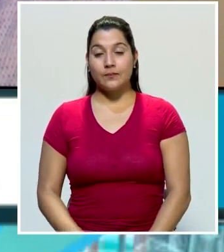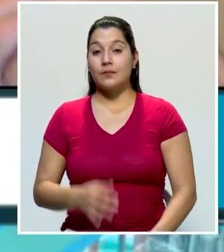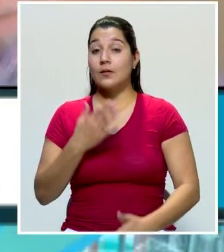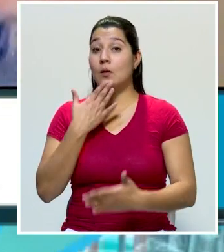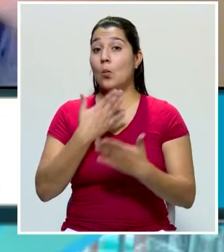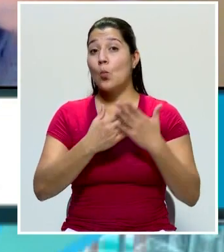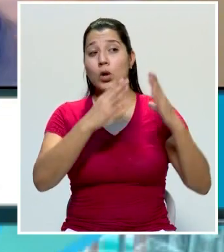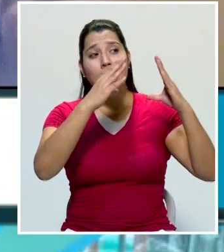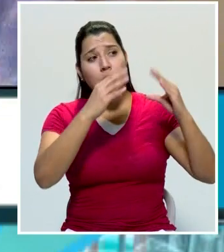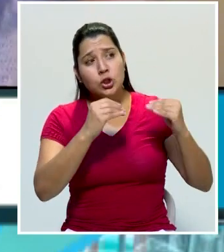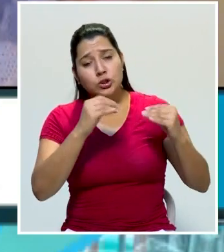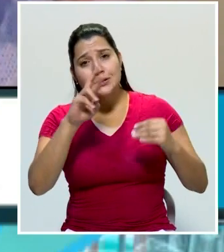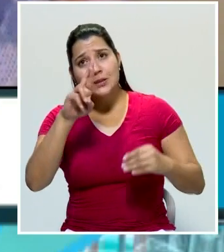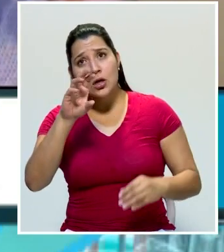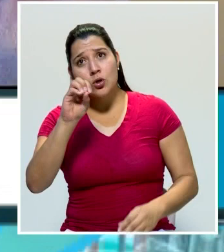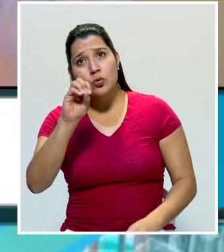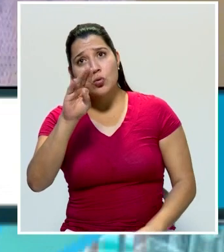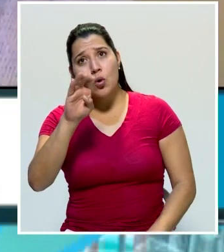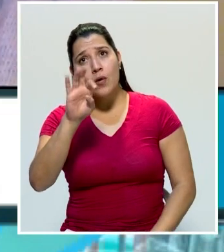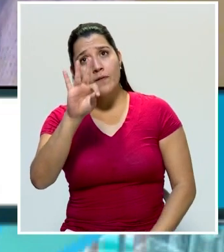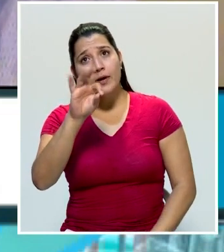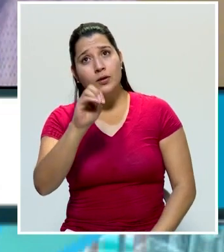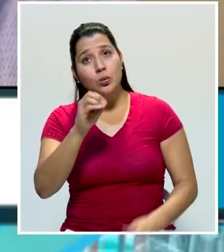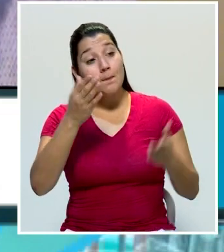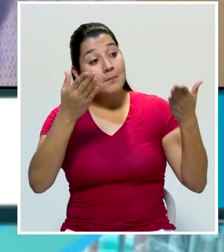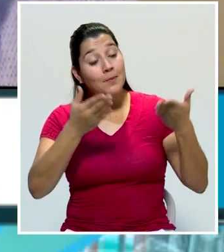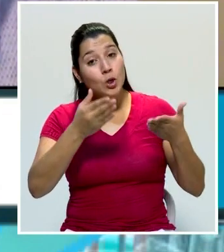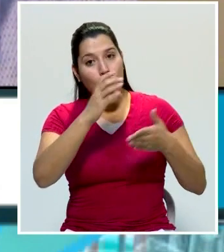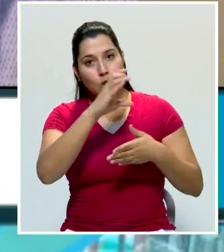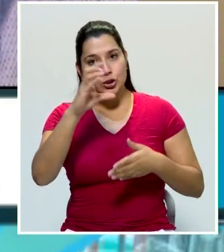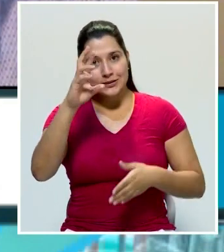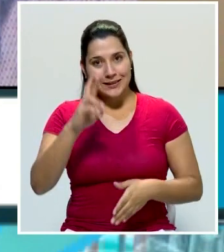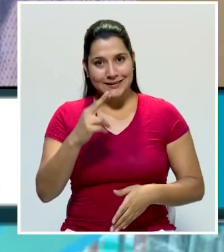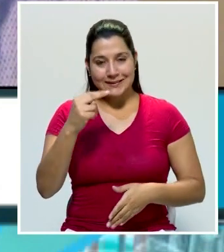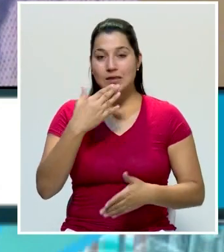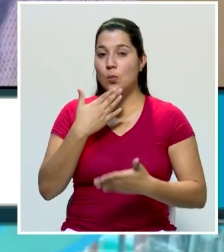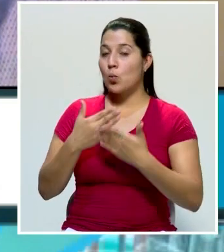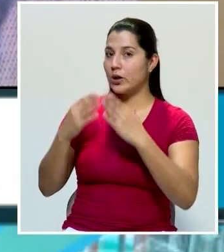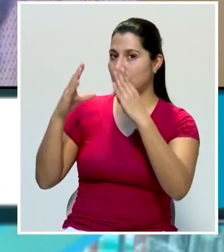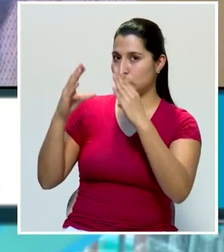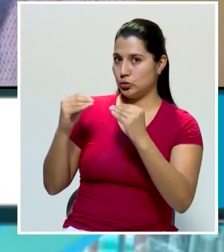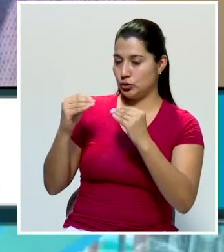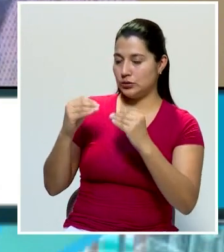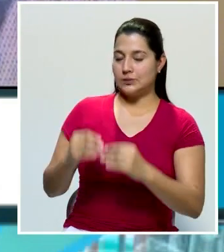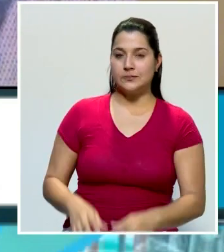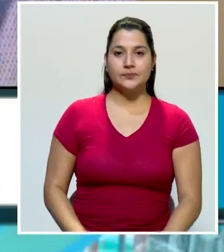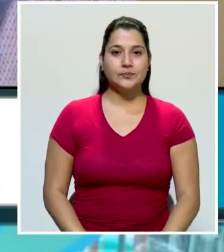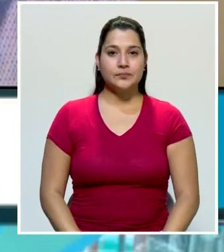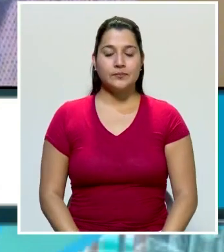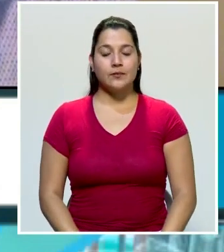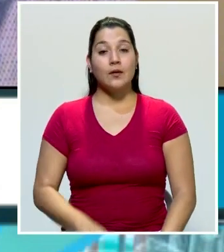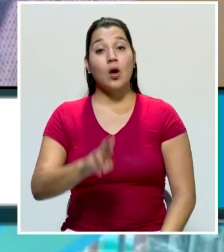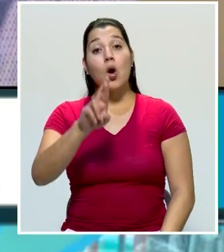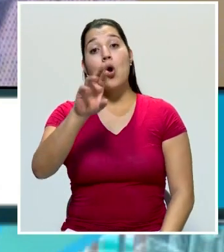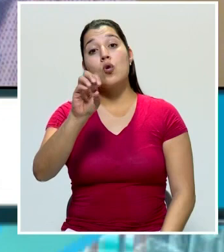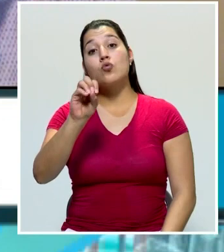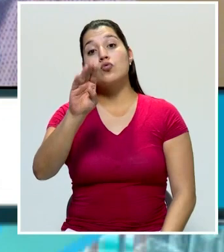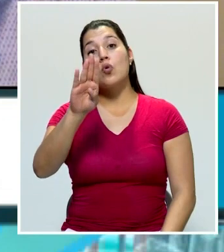Buenas noches, don Roberto. Bienvenido al set de Costa Rica Noticias. Buenas noches. Qué amable. Don